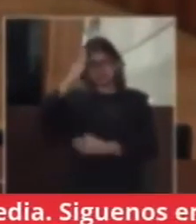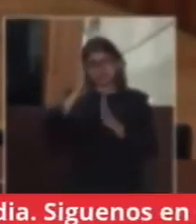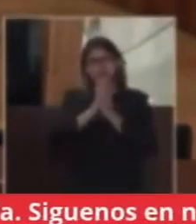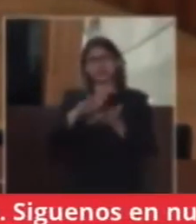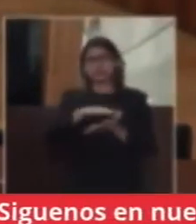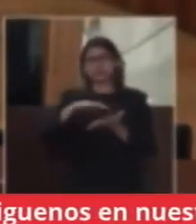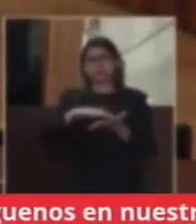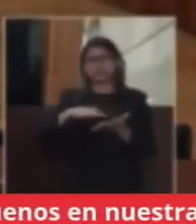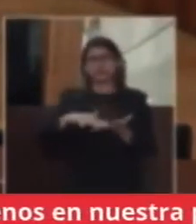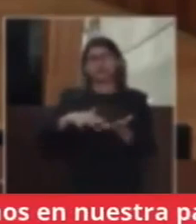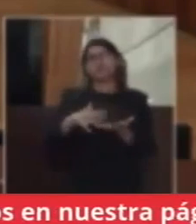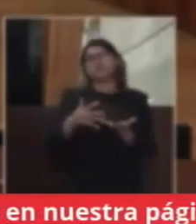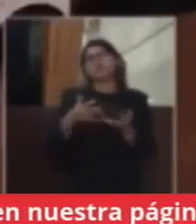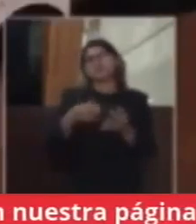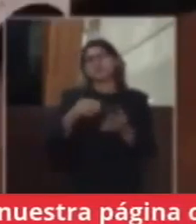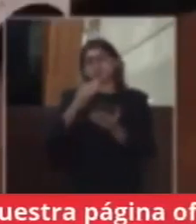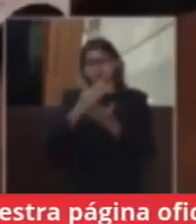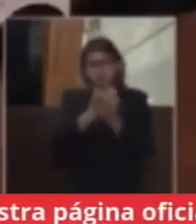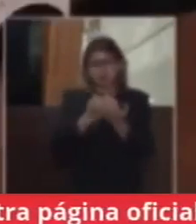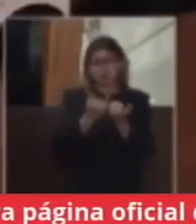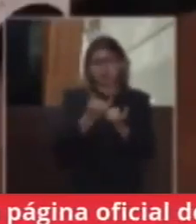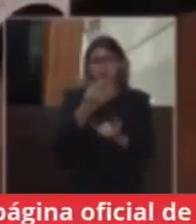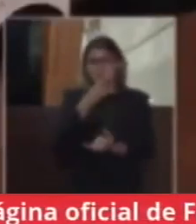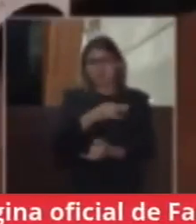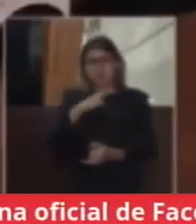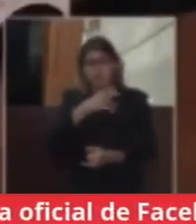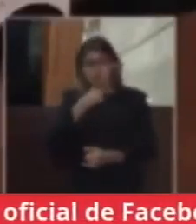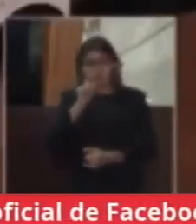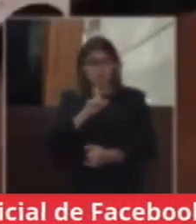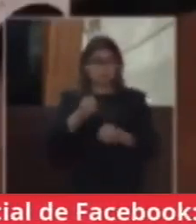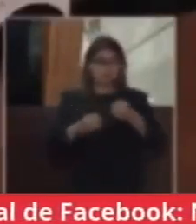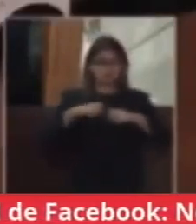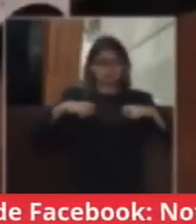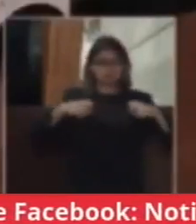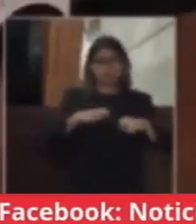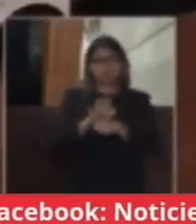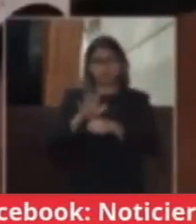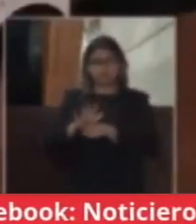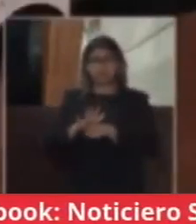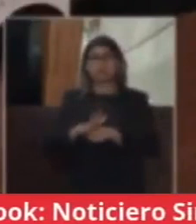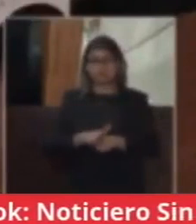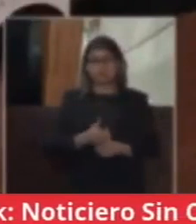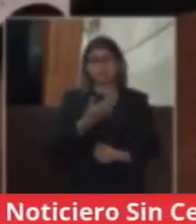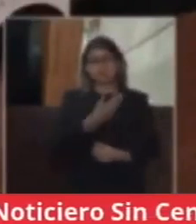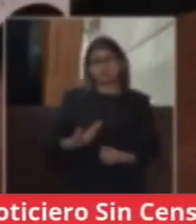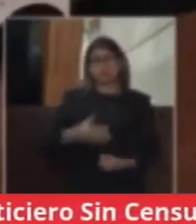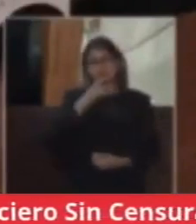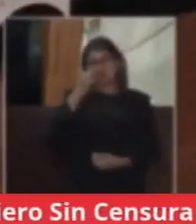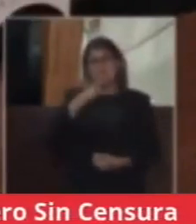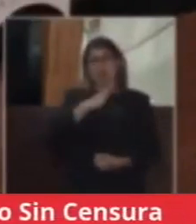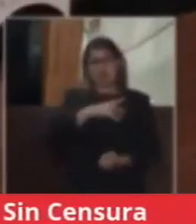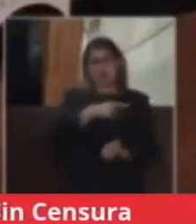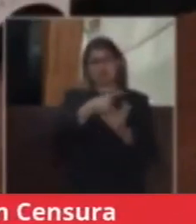muy disputadas en la argumentación y con una votación que quedó 4-3. es decir, por un solo voto se